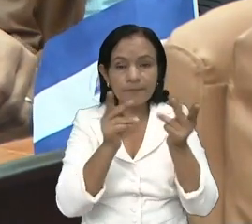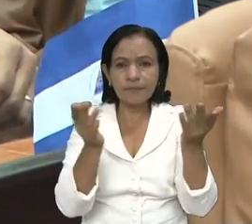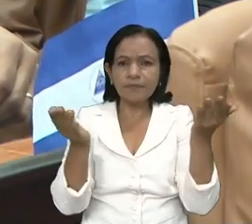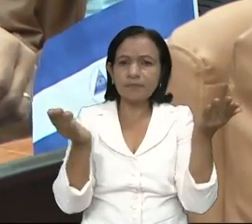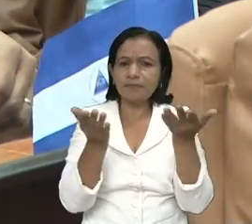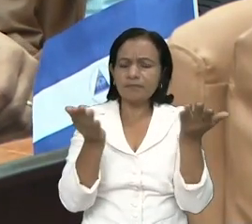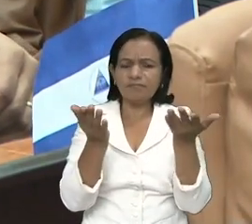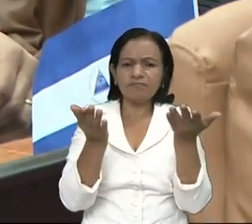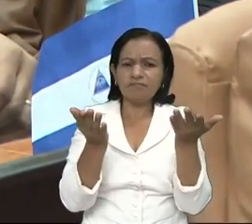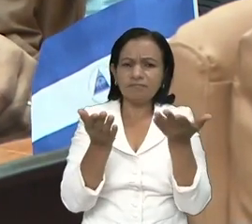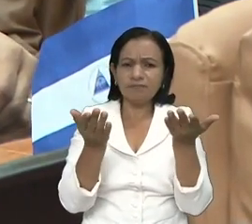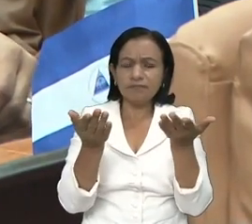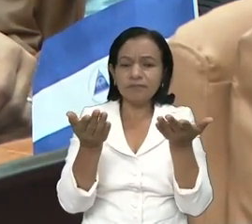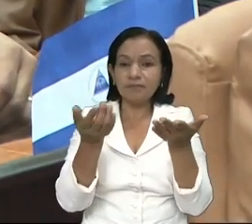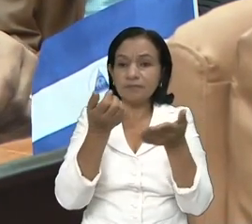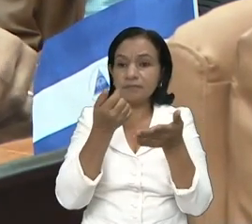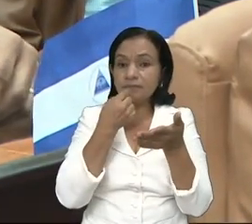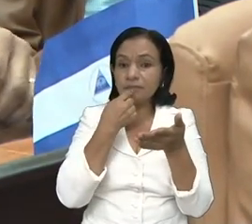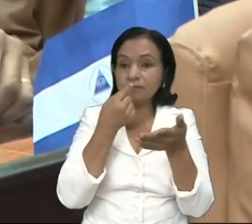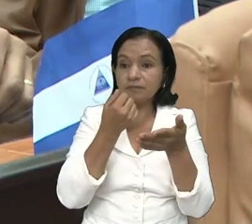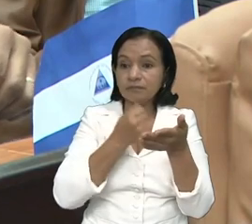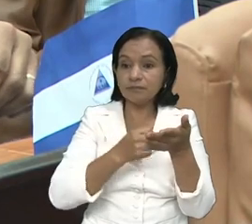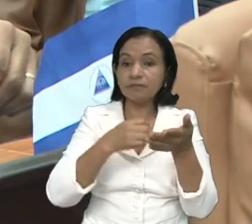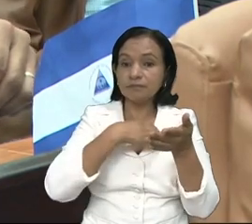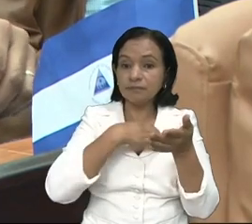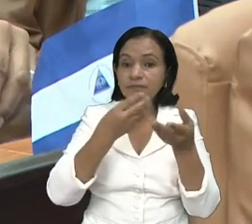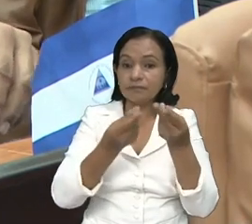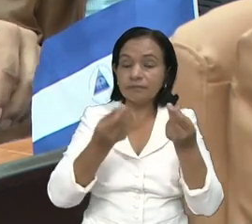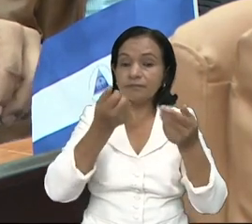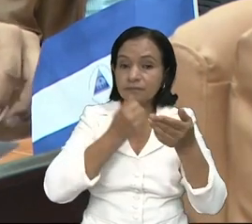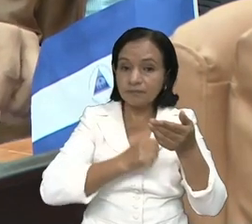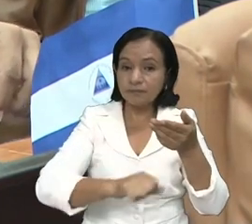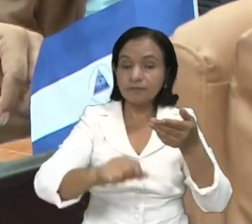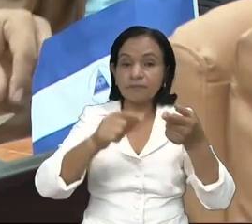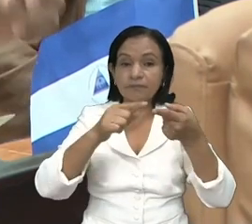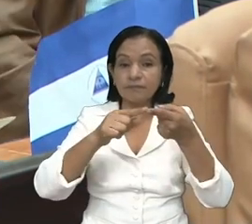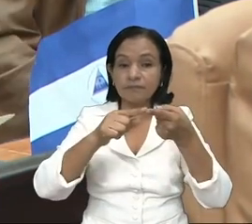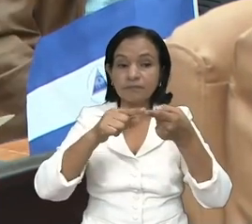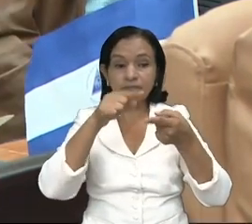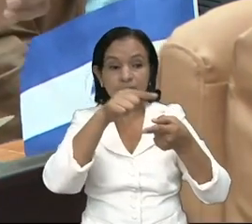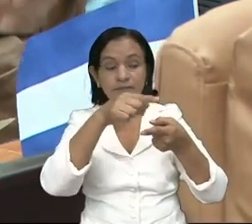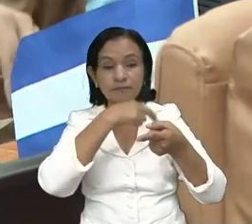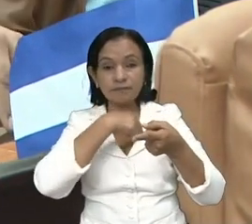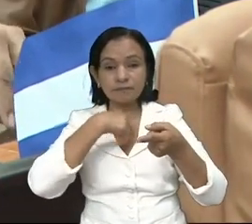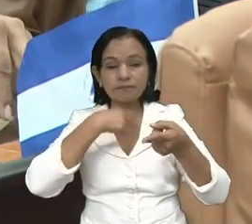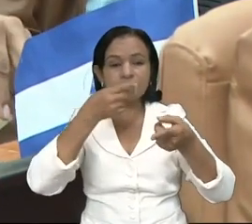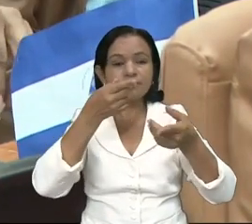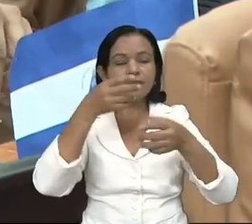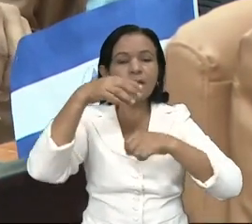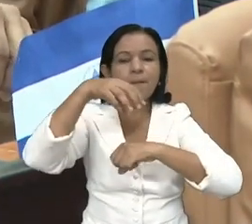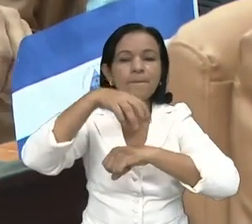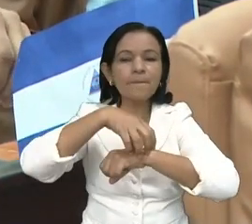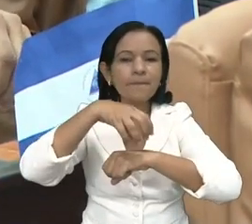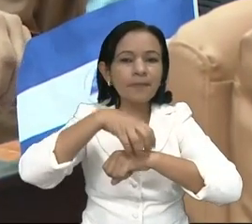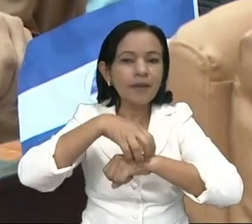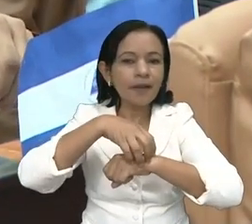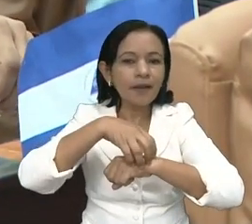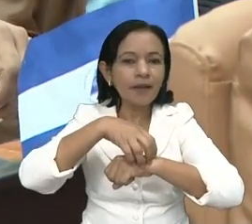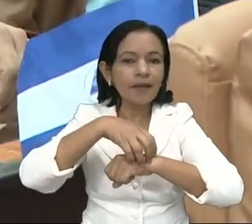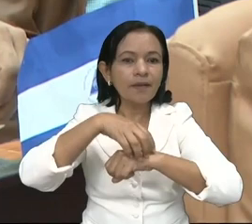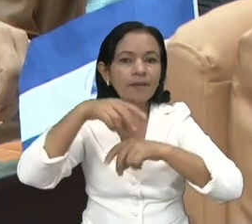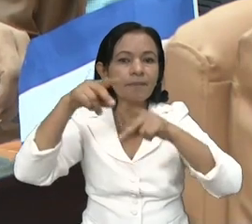así? Hijo de ella somos. Ella hace parir papas,